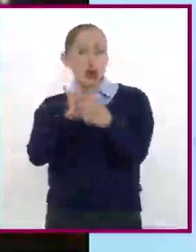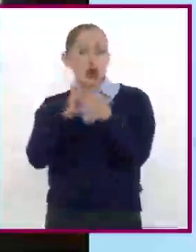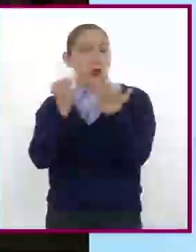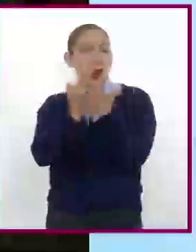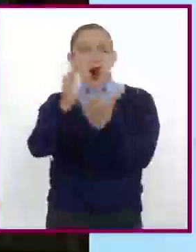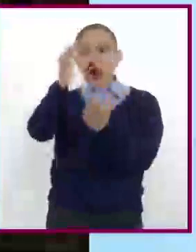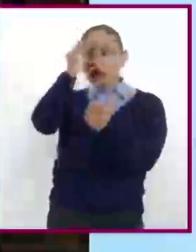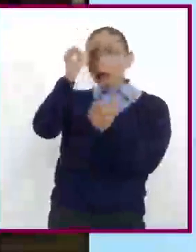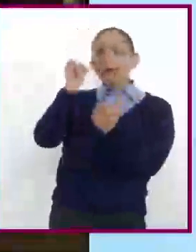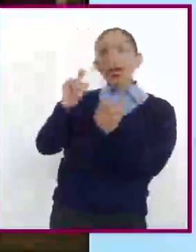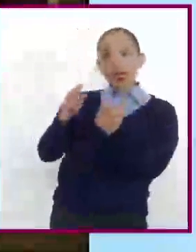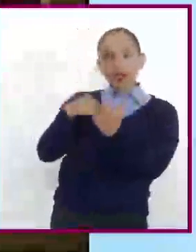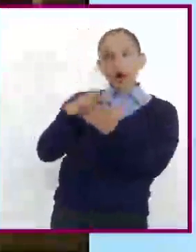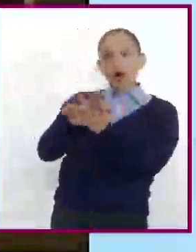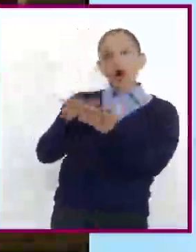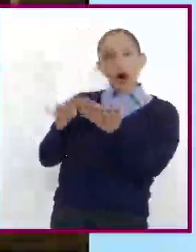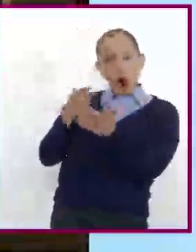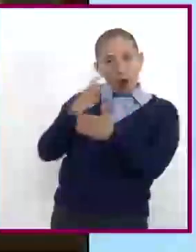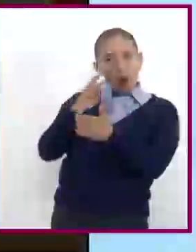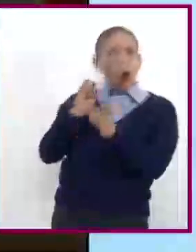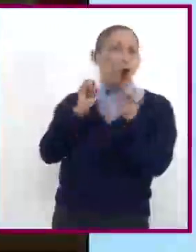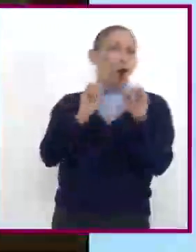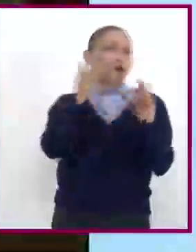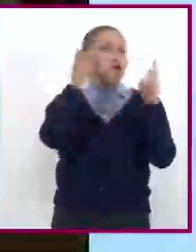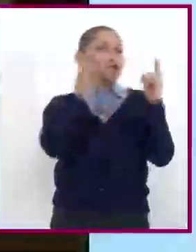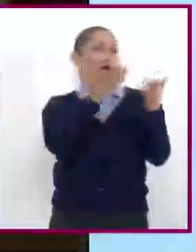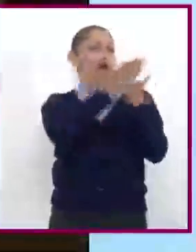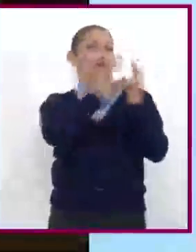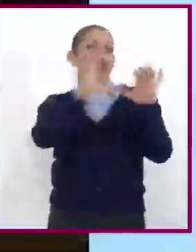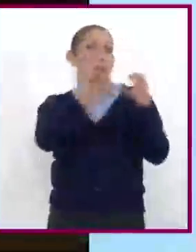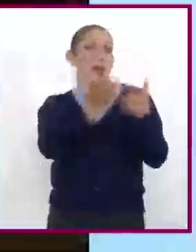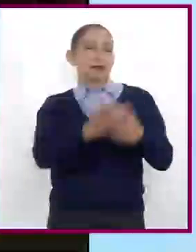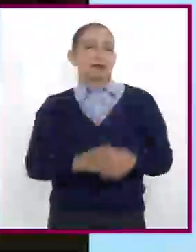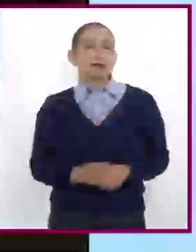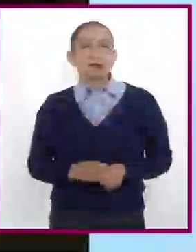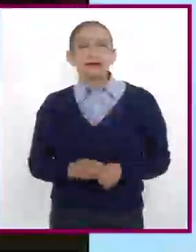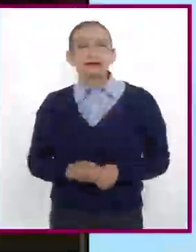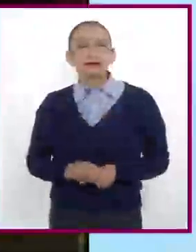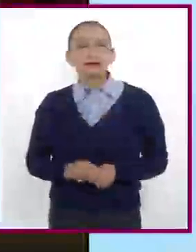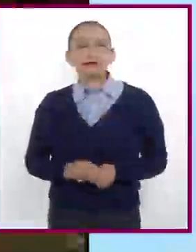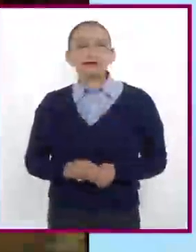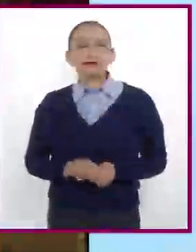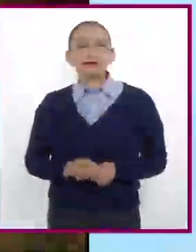otros conocemos a través de la literatura o al visitar otras comunidades.